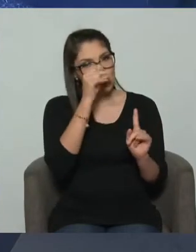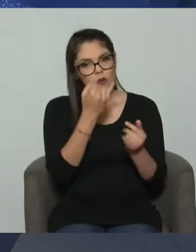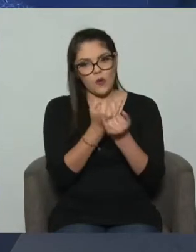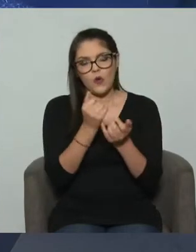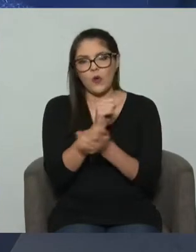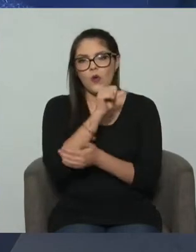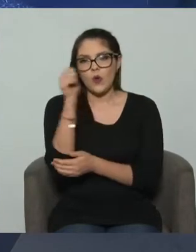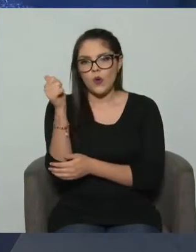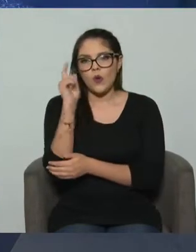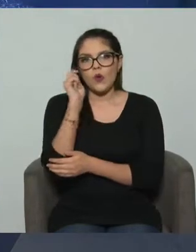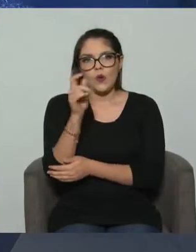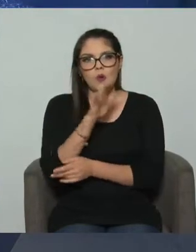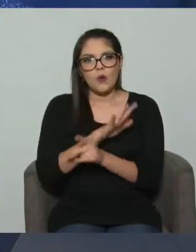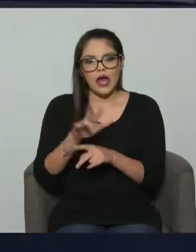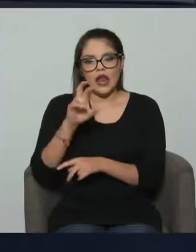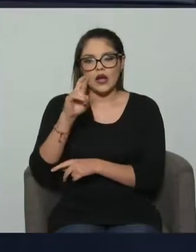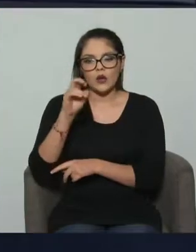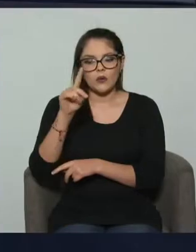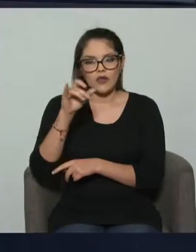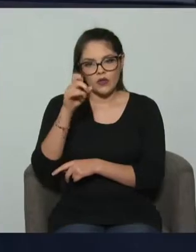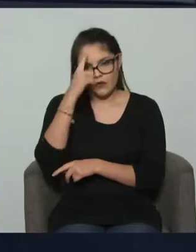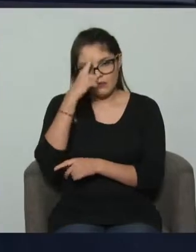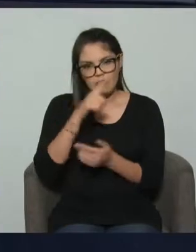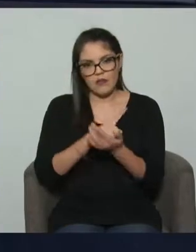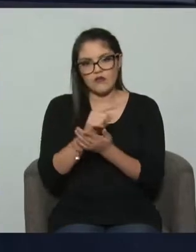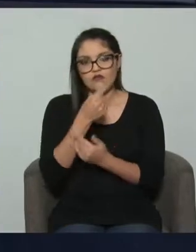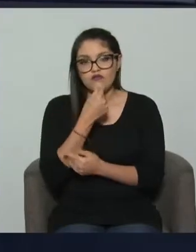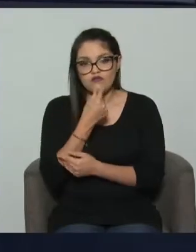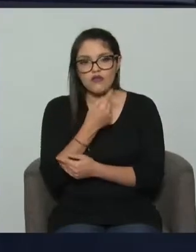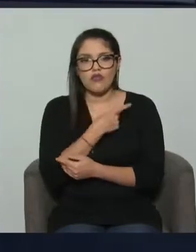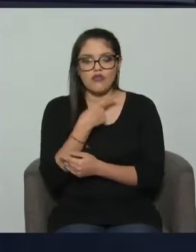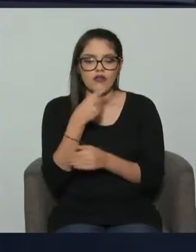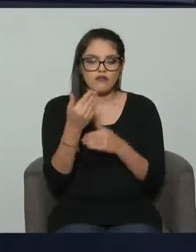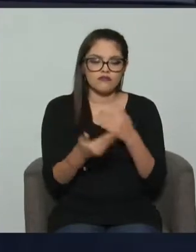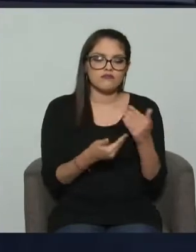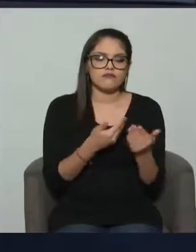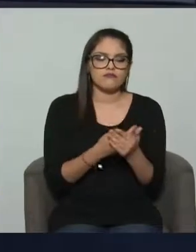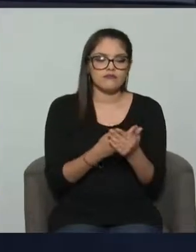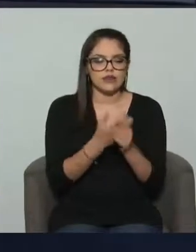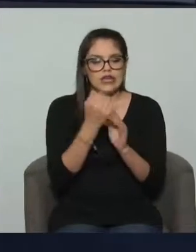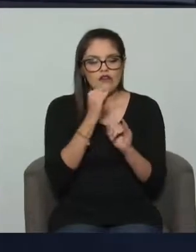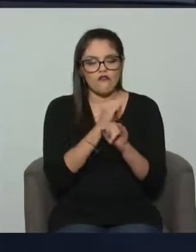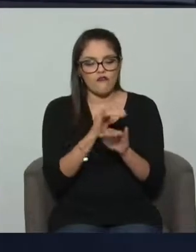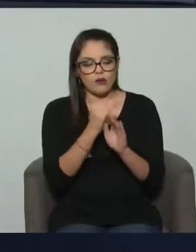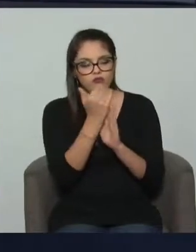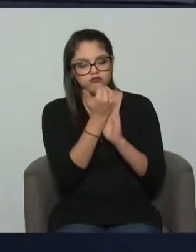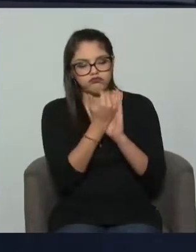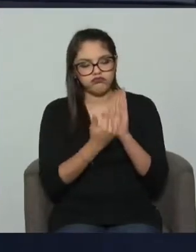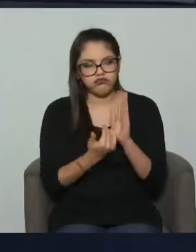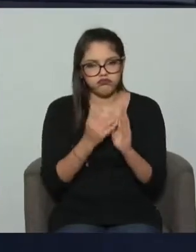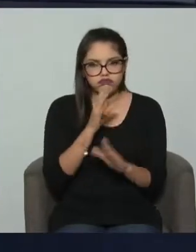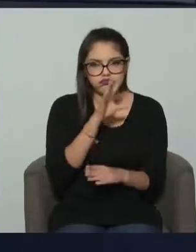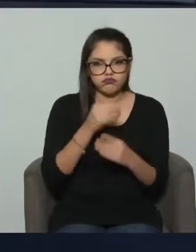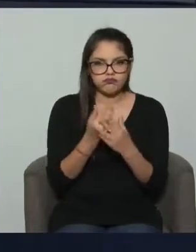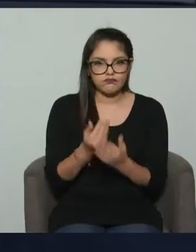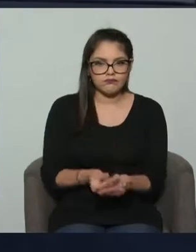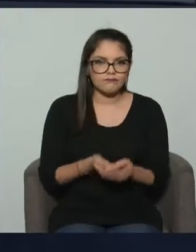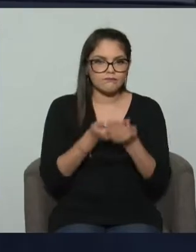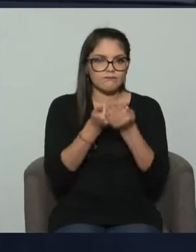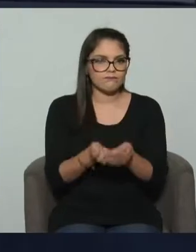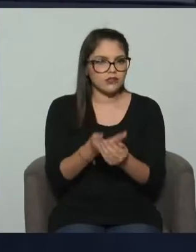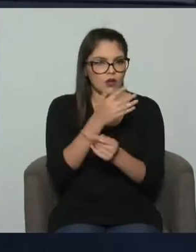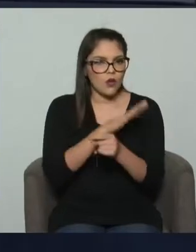del Comité de Derechos del Niño, en el cual tenemos que presentar un informe de cuáles han sido los avances que ha tenido México justo en este respeto